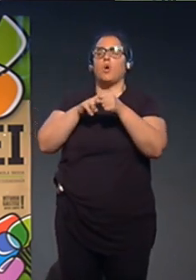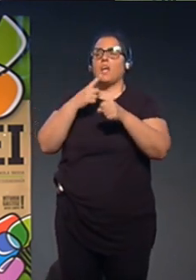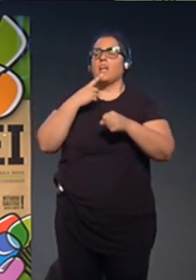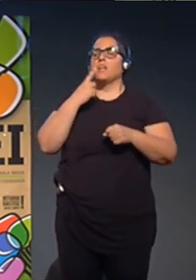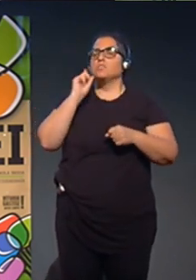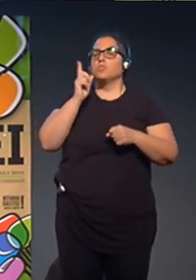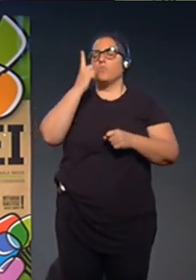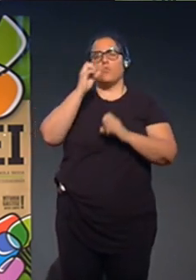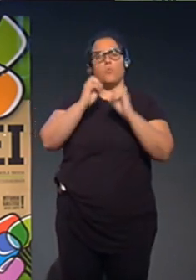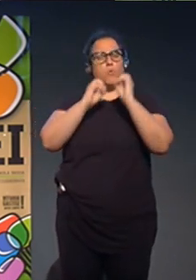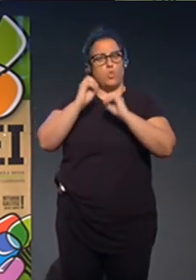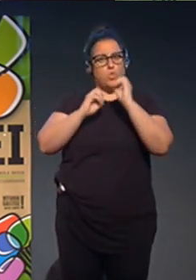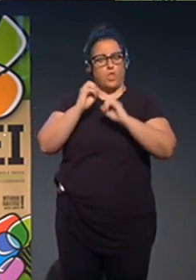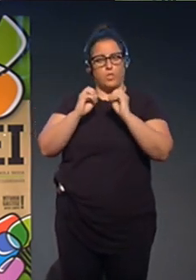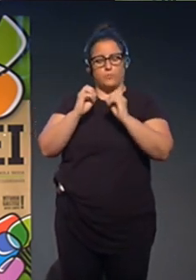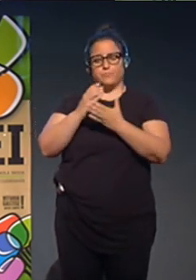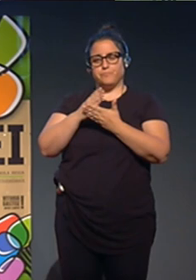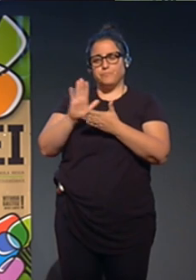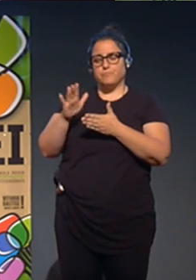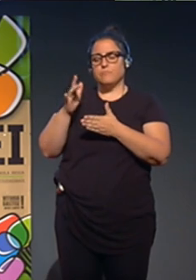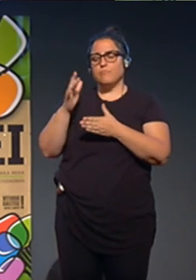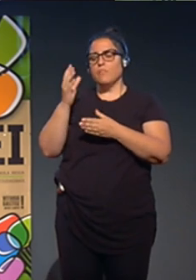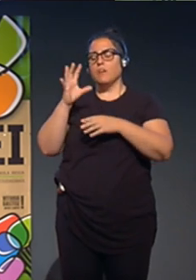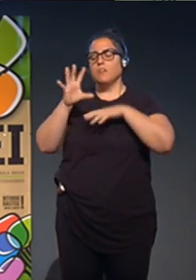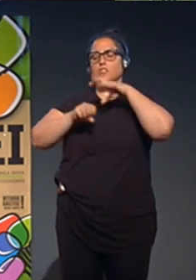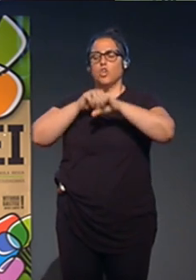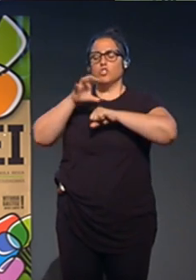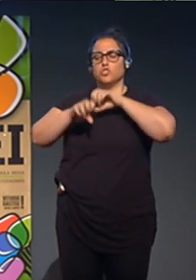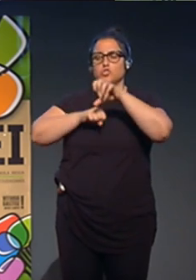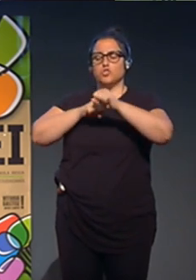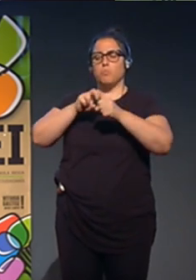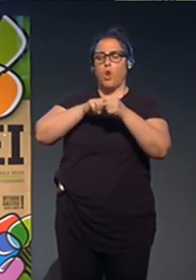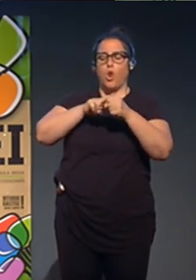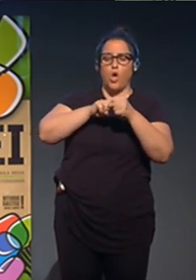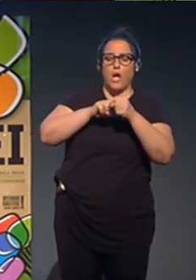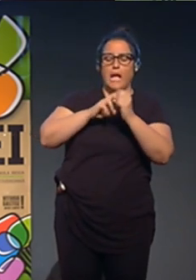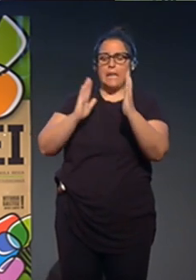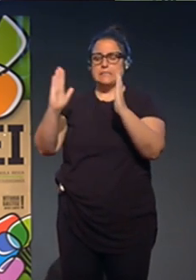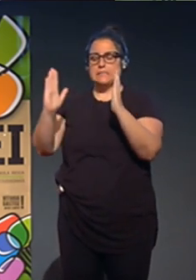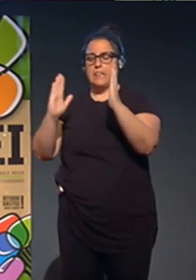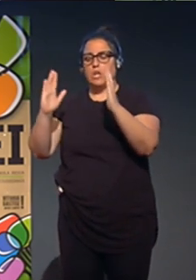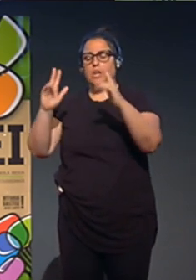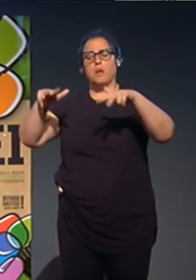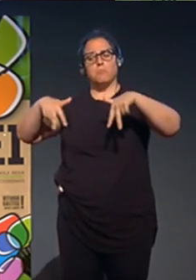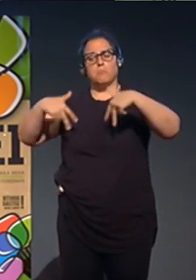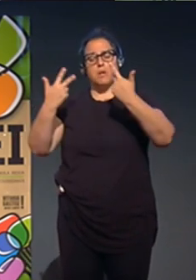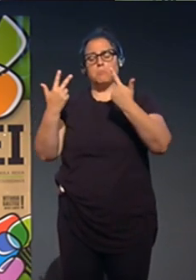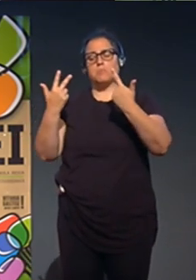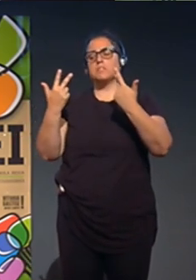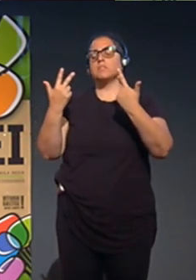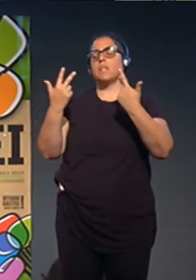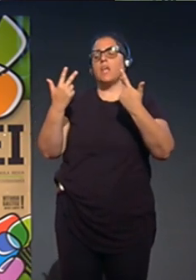aparte de lo que os decía de que la consumo local y estacional permite que compremos cosas que han contaminado